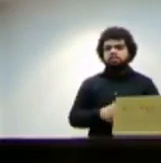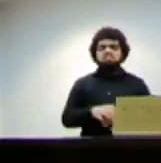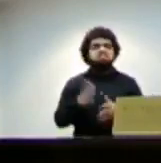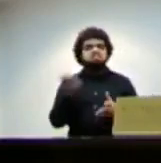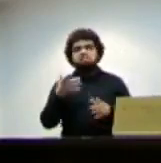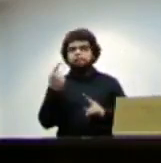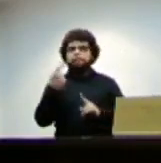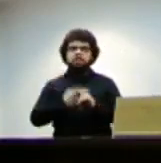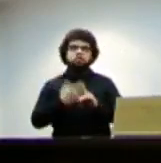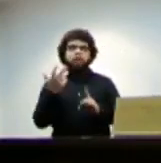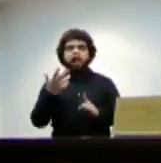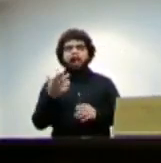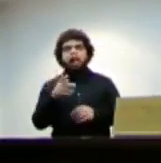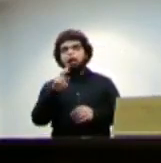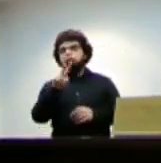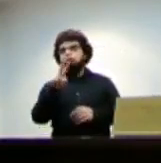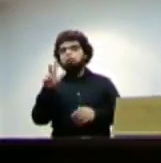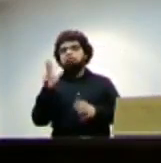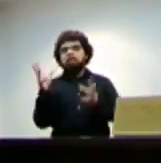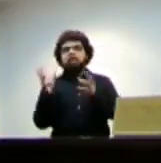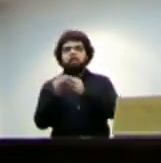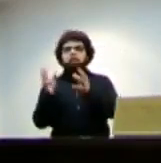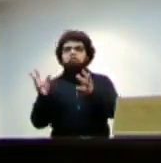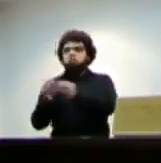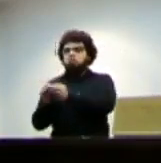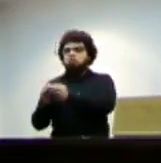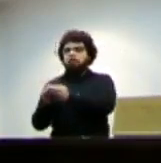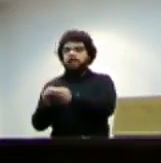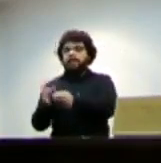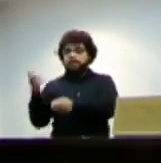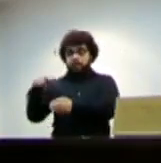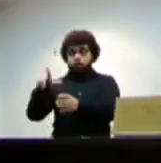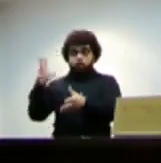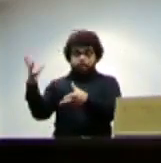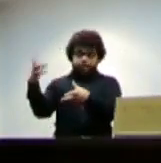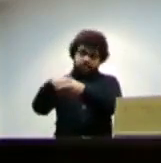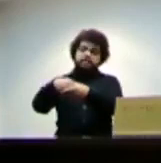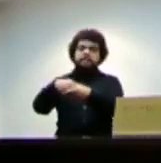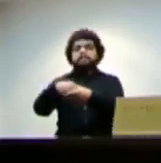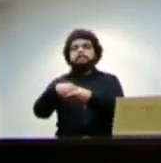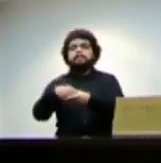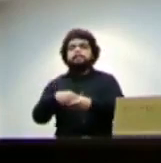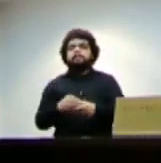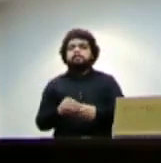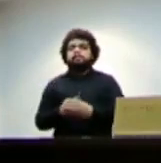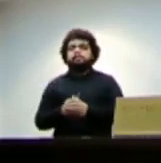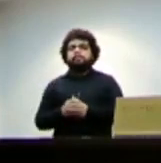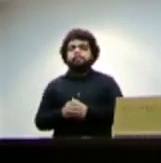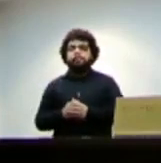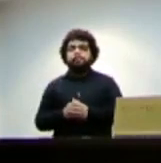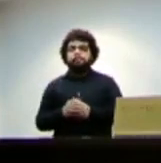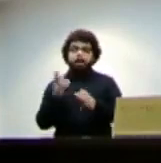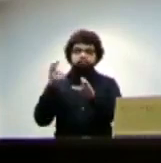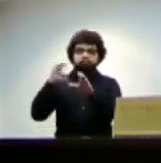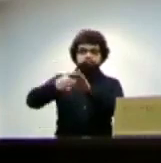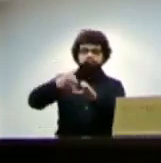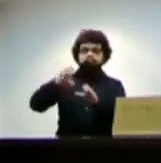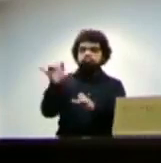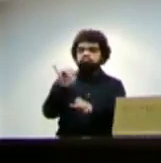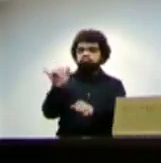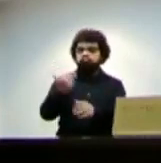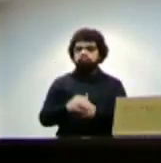Mensualmente podrían ser 2 o 3 reuniones y ellos participan porque no podemos, ¿verdad? O sea que si hay